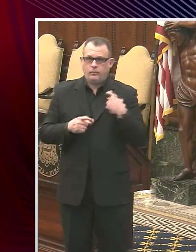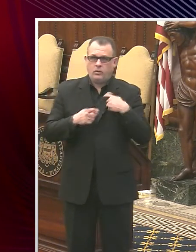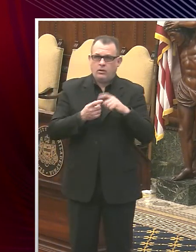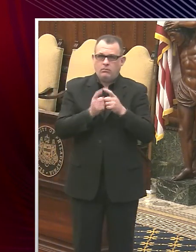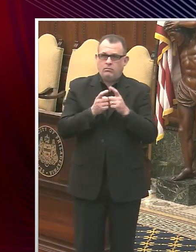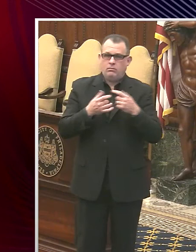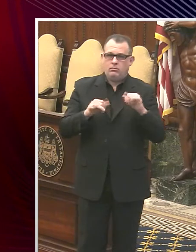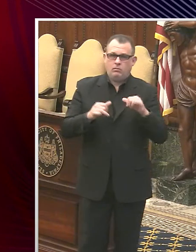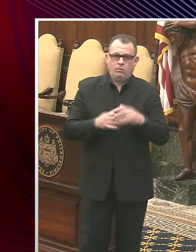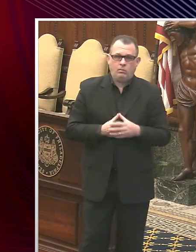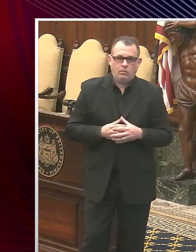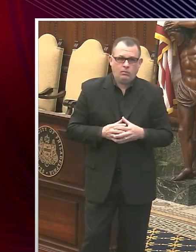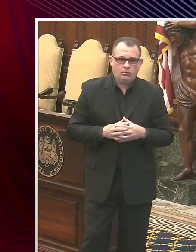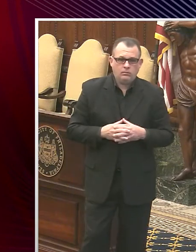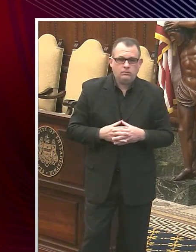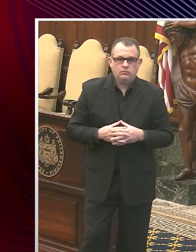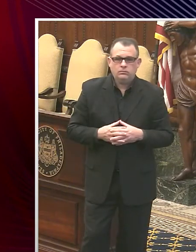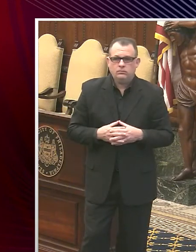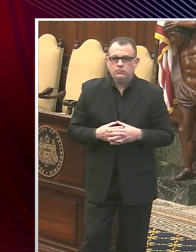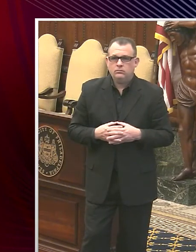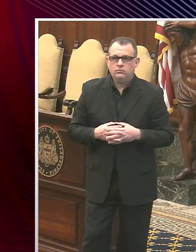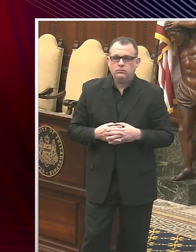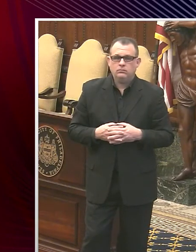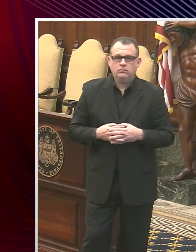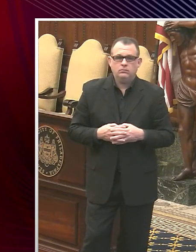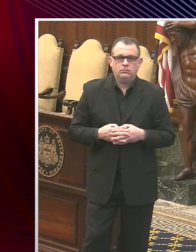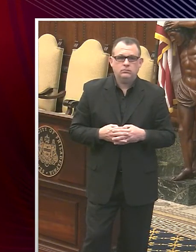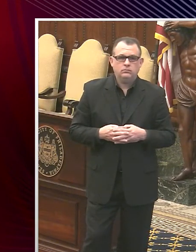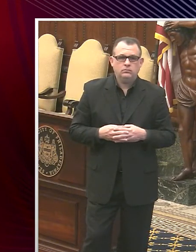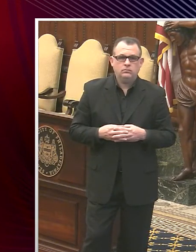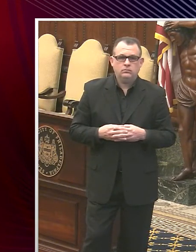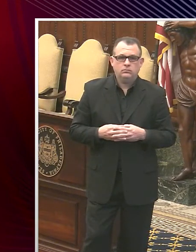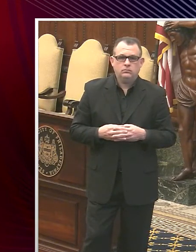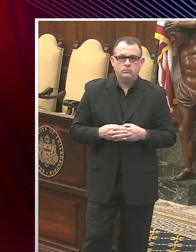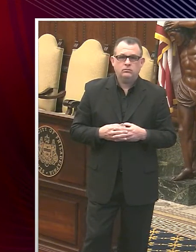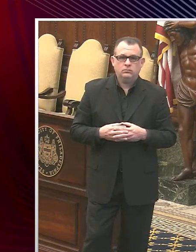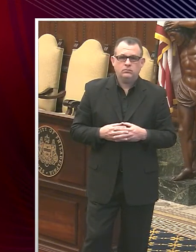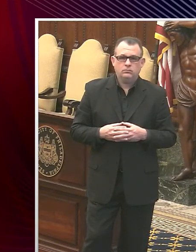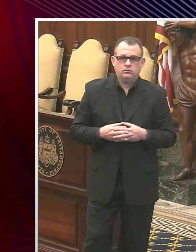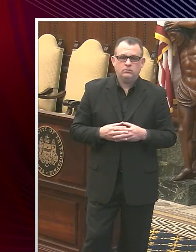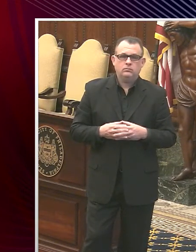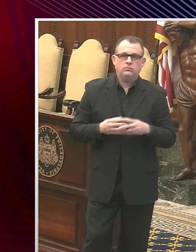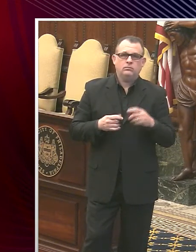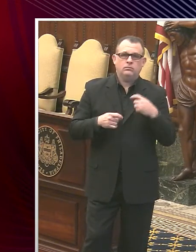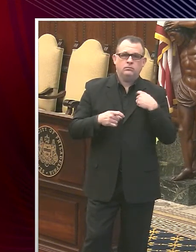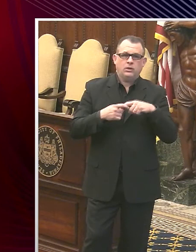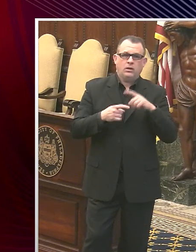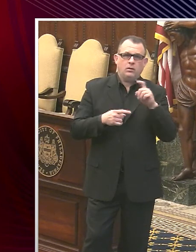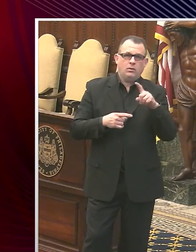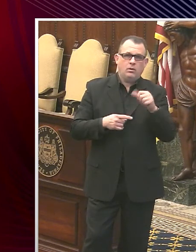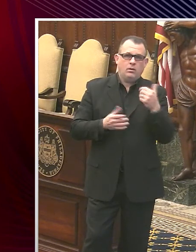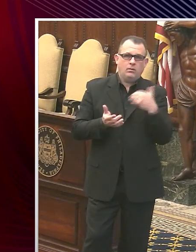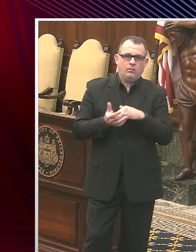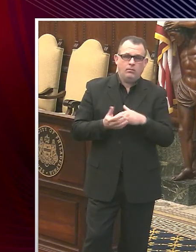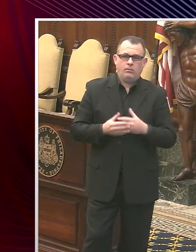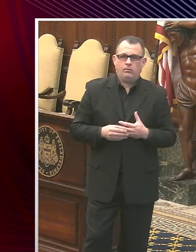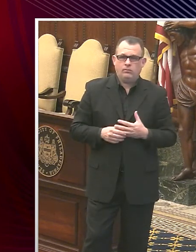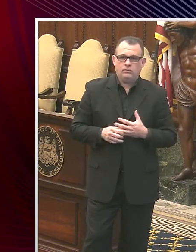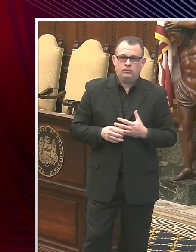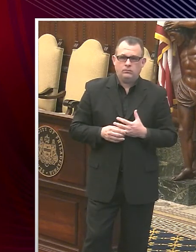tiene ese límite de una fecha tal vez para cuándo van a empezar los